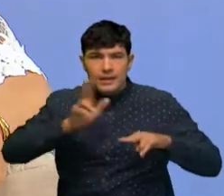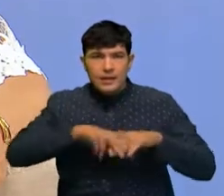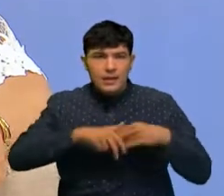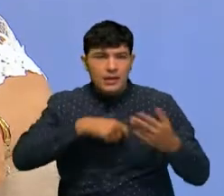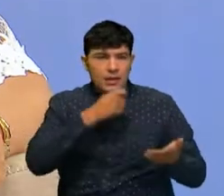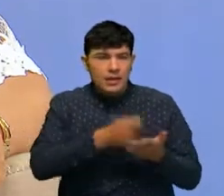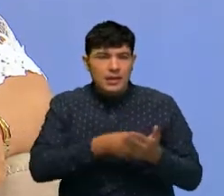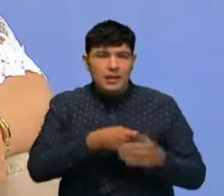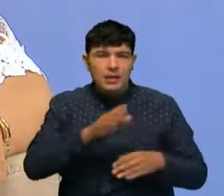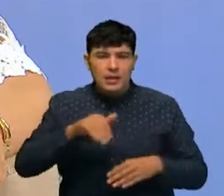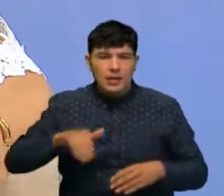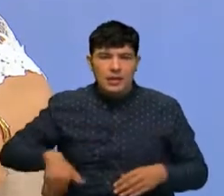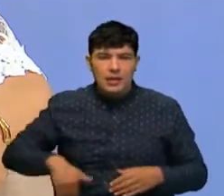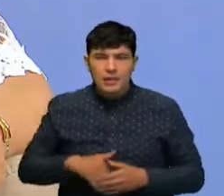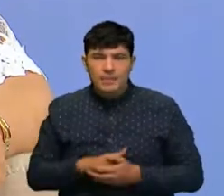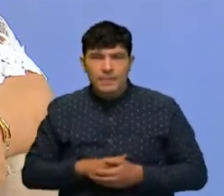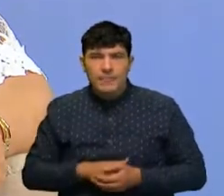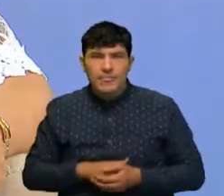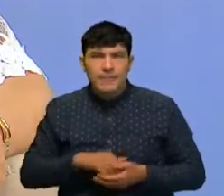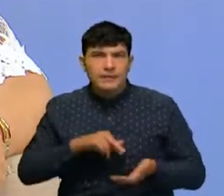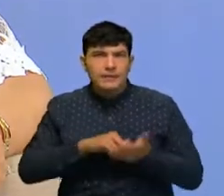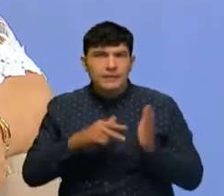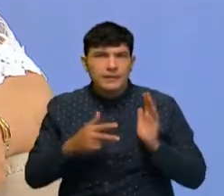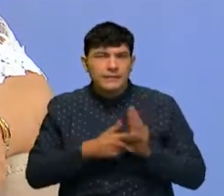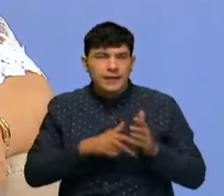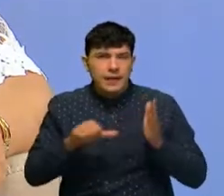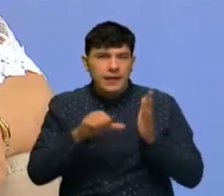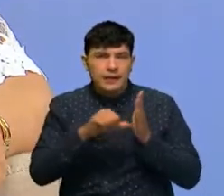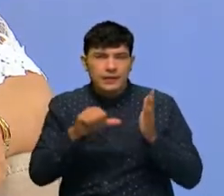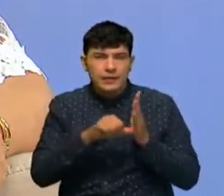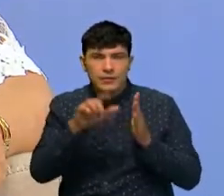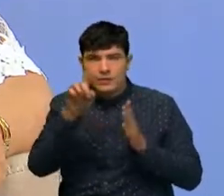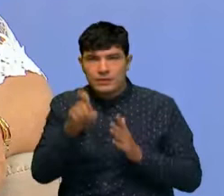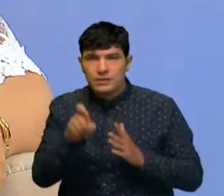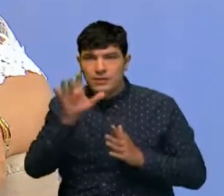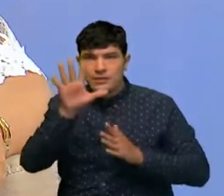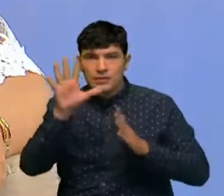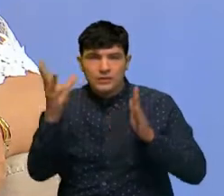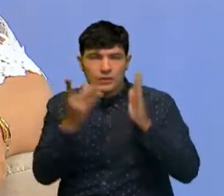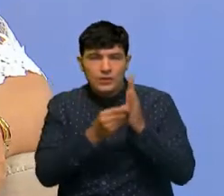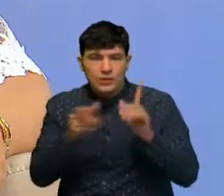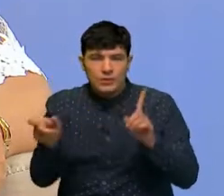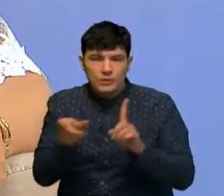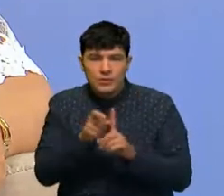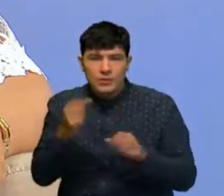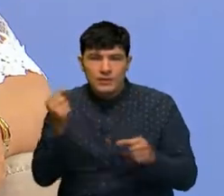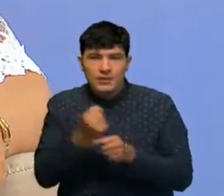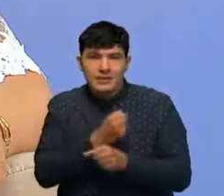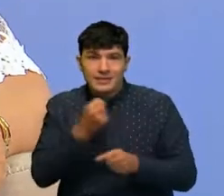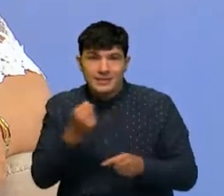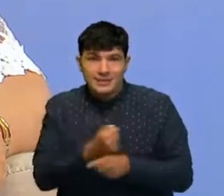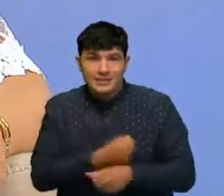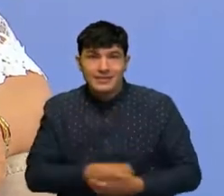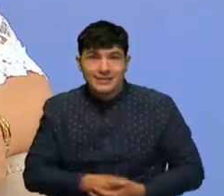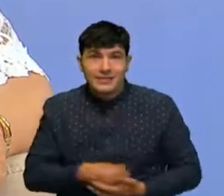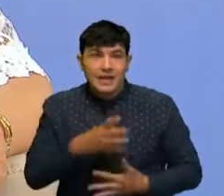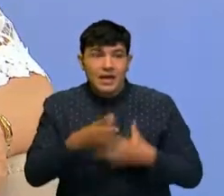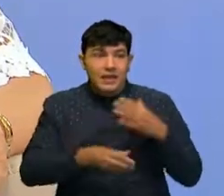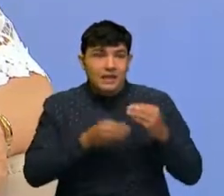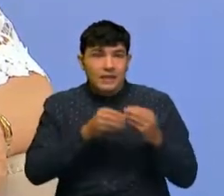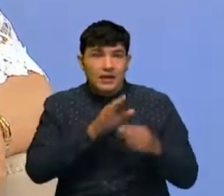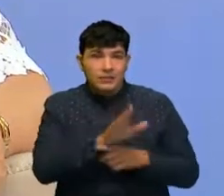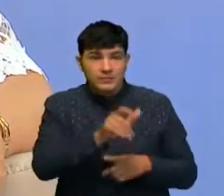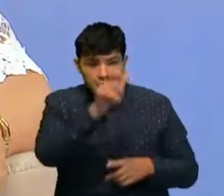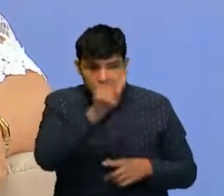indemnización moratoria, aquella de que trata el artículo 65 del Código Sustantivo del Trabajo. Y a medida que ese